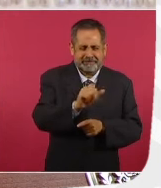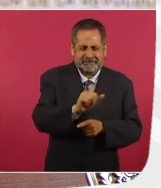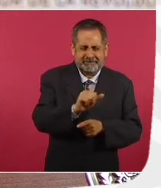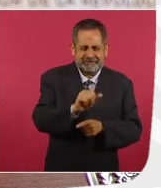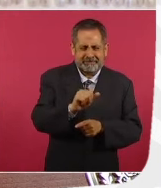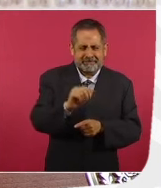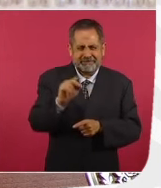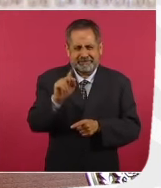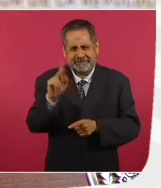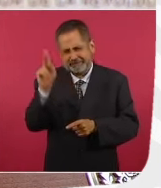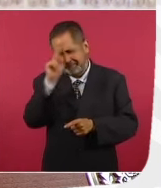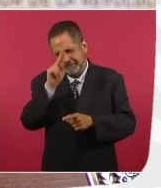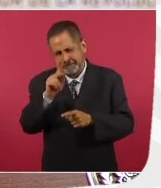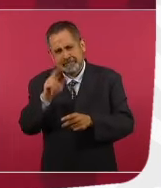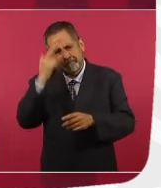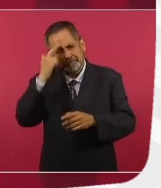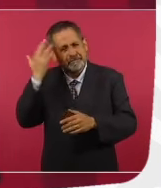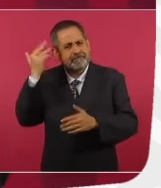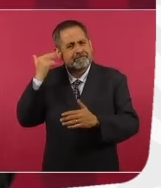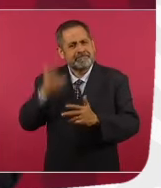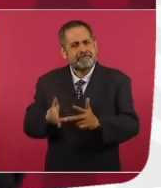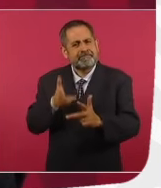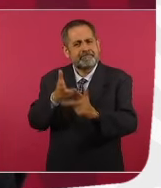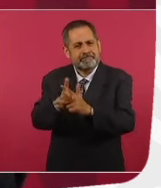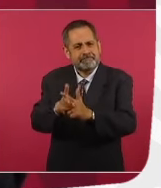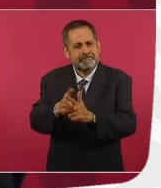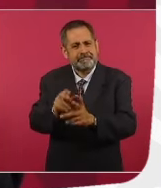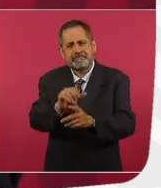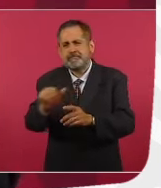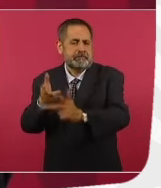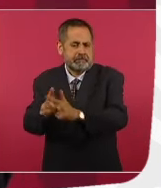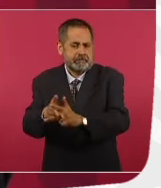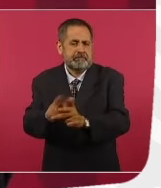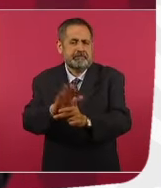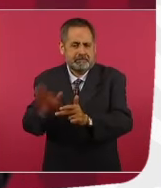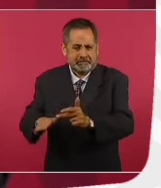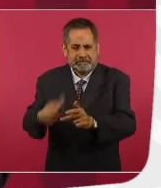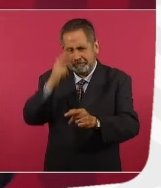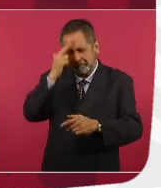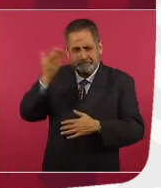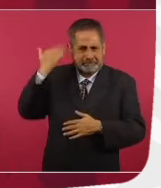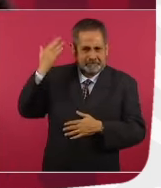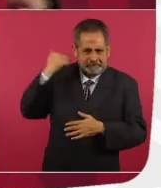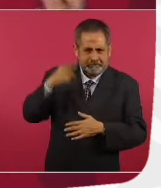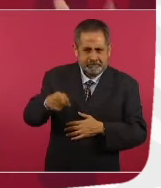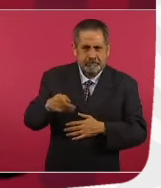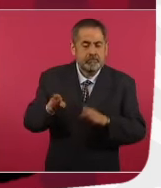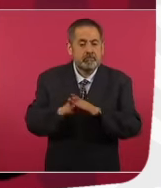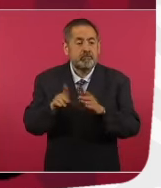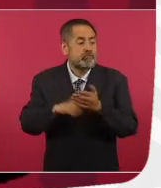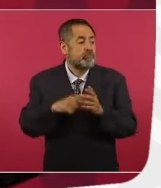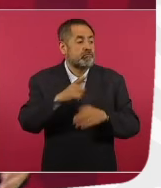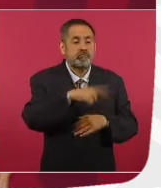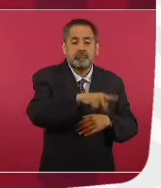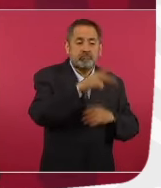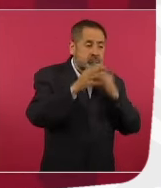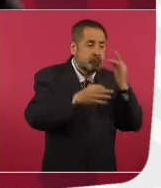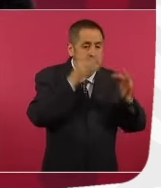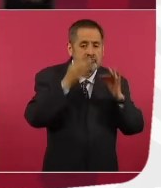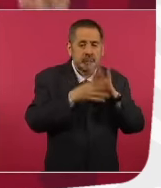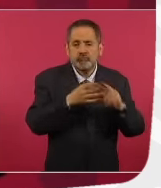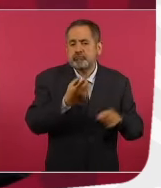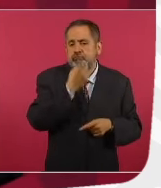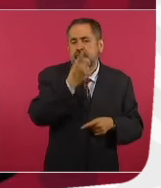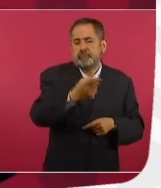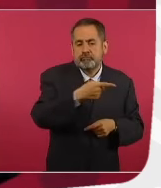el asesinato del presidente Madero apóstol de la democracia del papel de los medios de información y